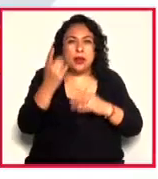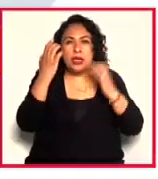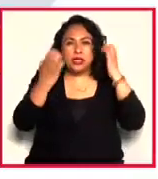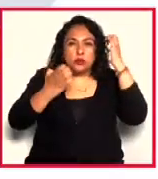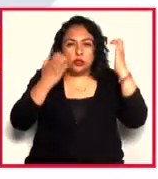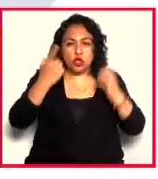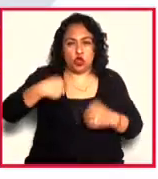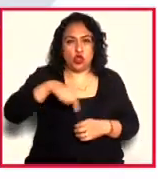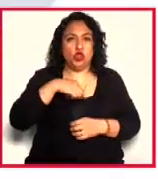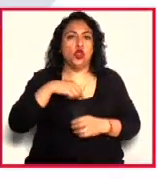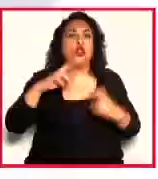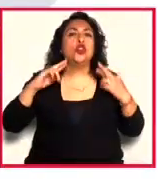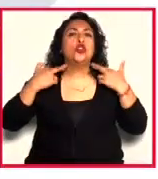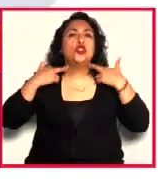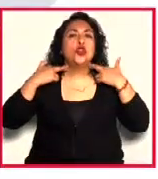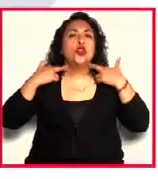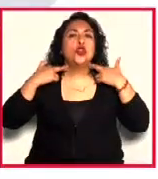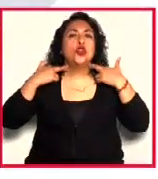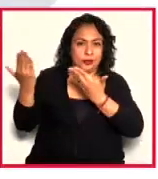Robots. Acompáñenme.